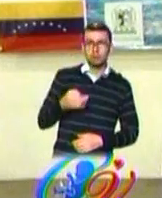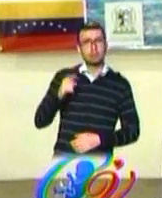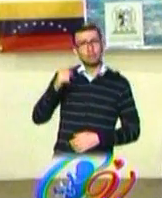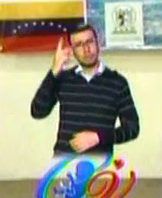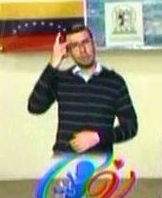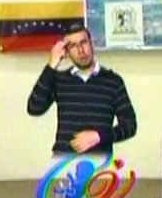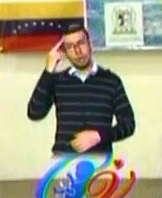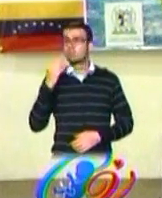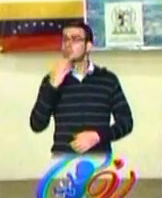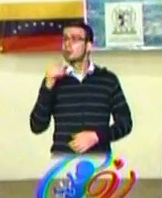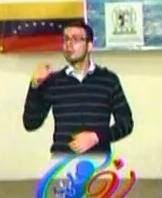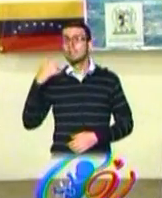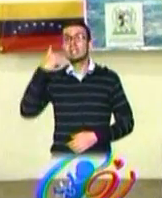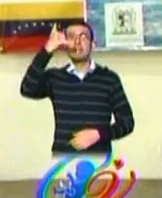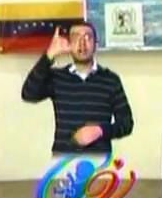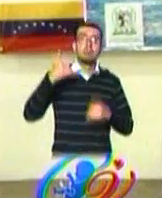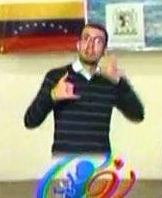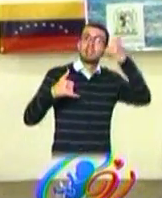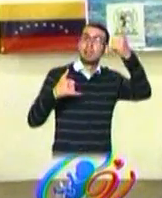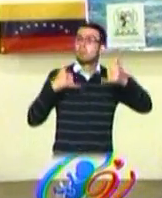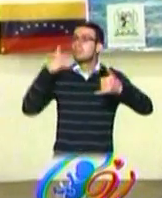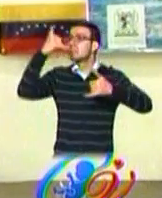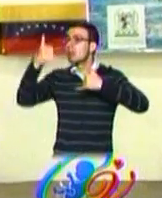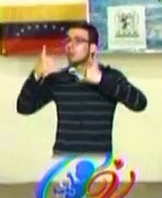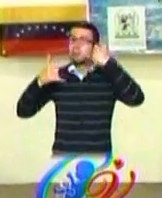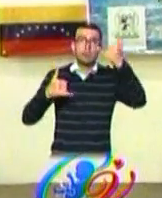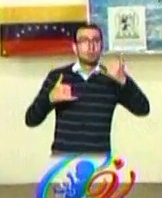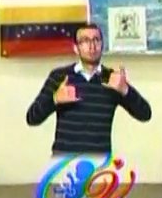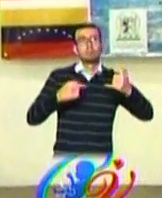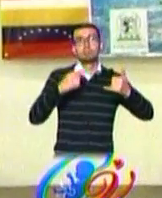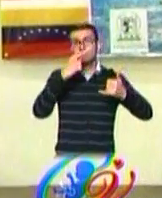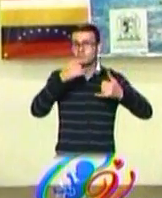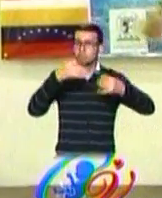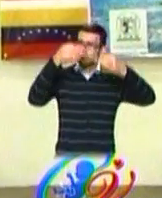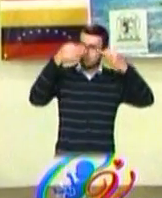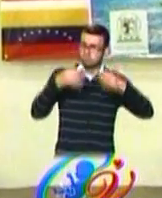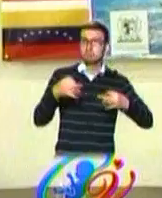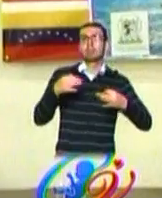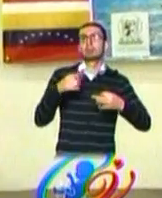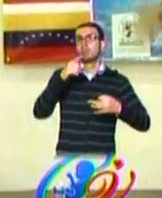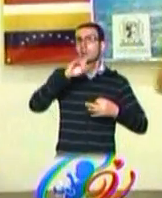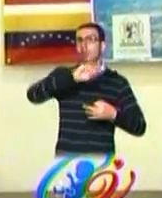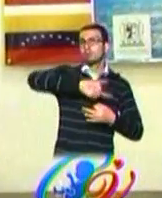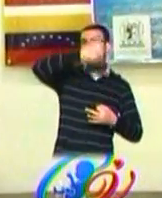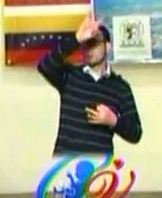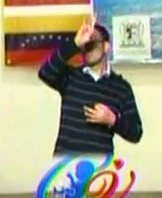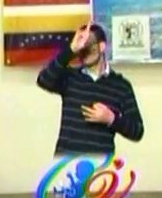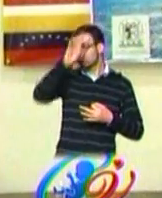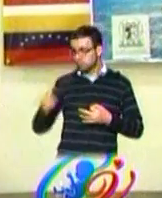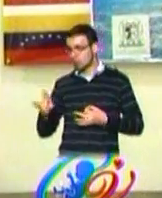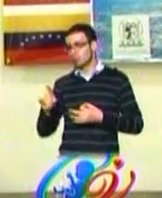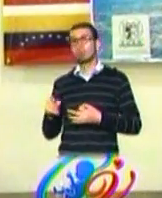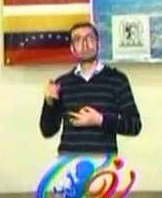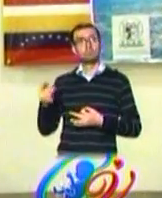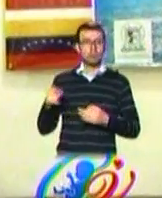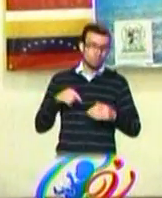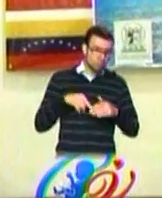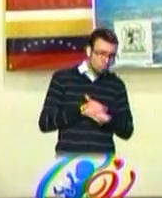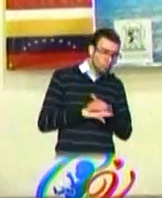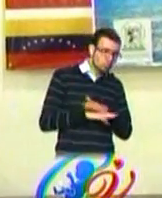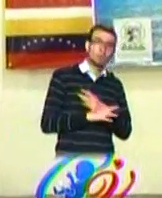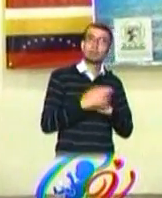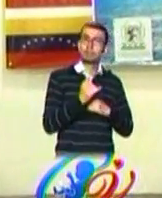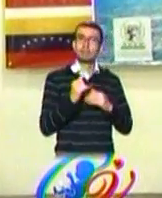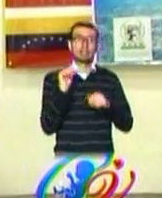llamo a uno o a otro de ustedes y no se equivoca la llamada? Y porque usted puede estar en el baño, en el sótano, en el garaje, dentro del